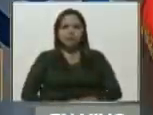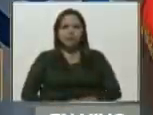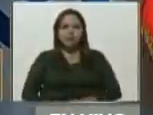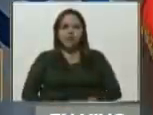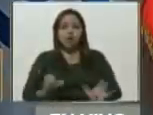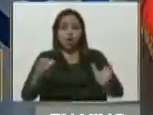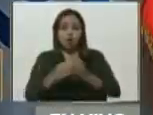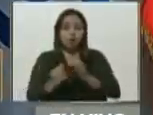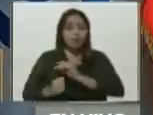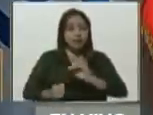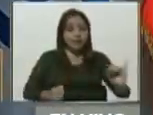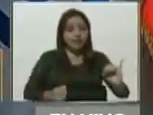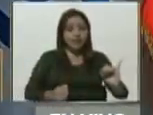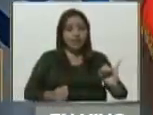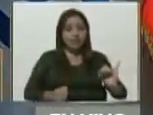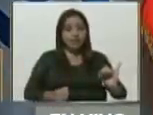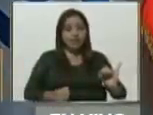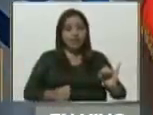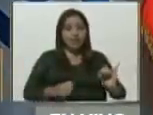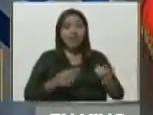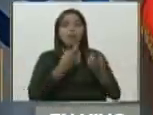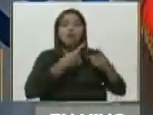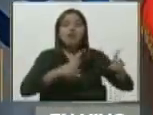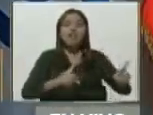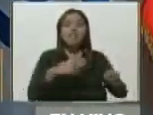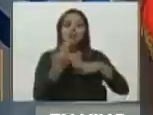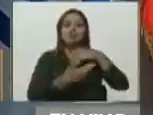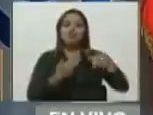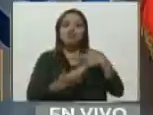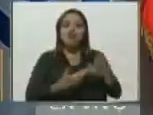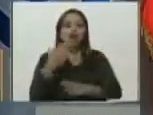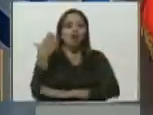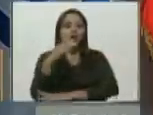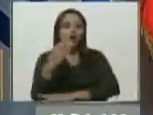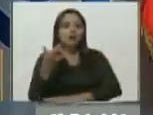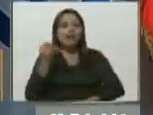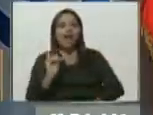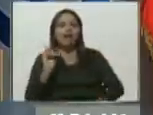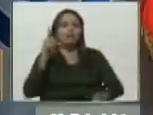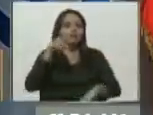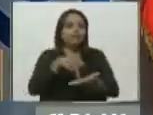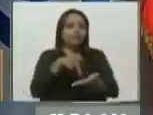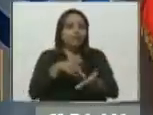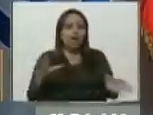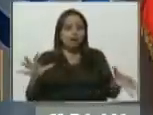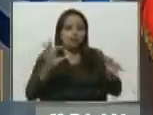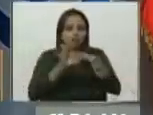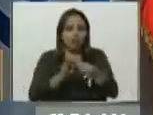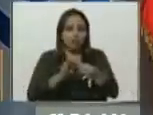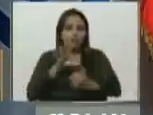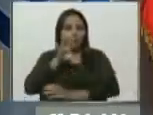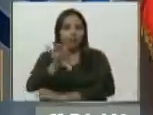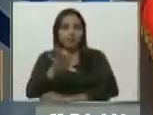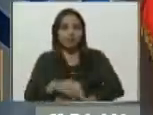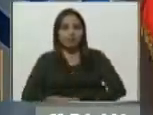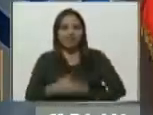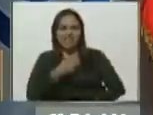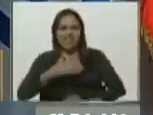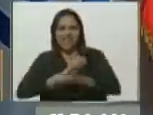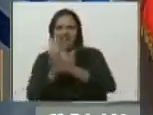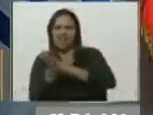izquierda democrática revolucionaria colombiana, como la que militó en la Unión Patriótica. Se habló del exterminio de